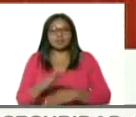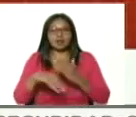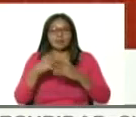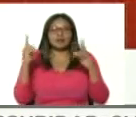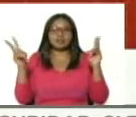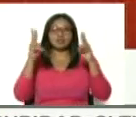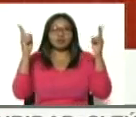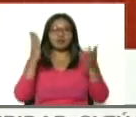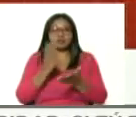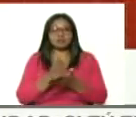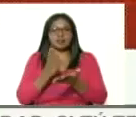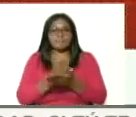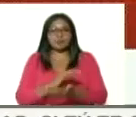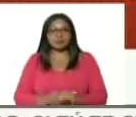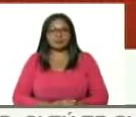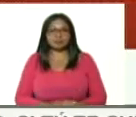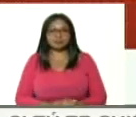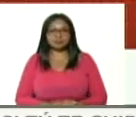siempre!